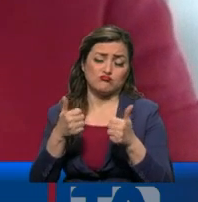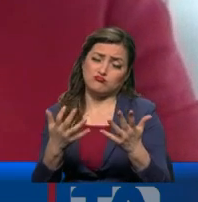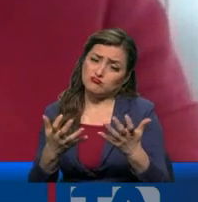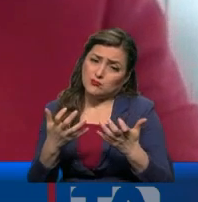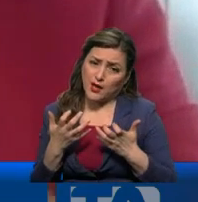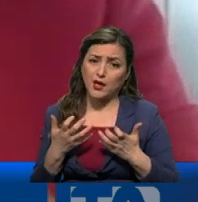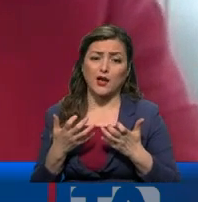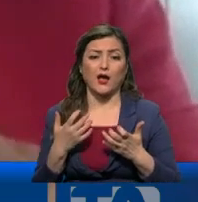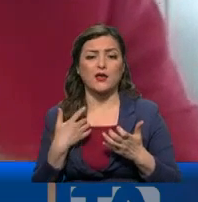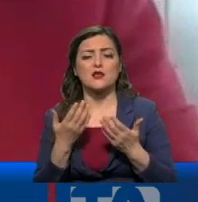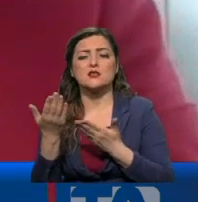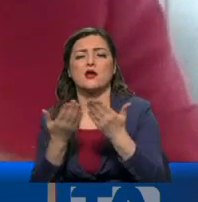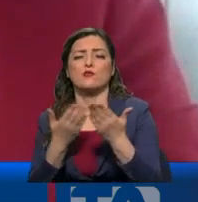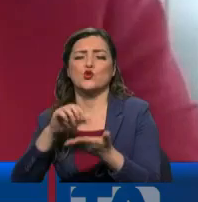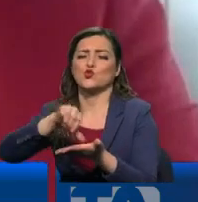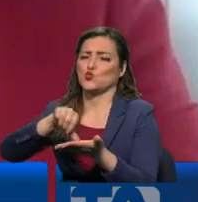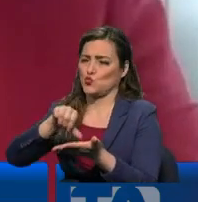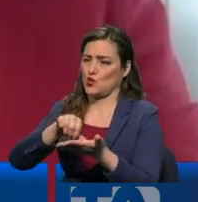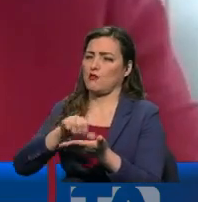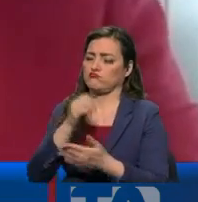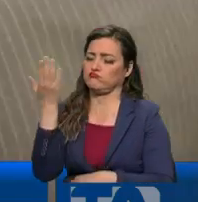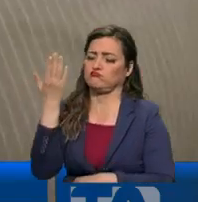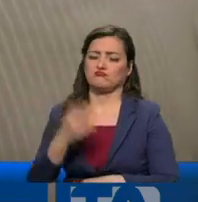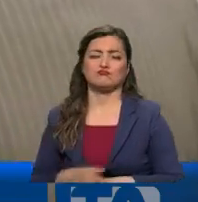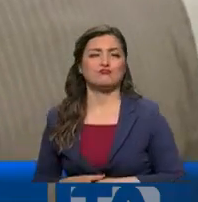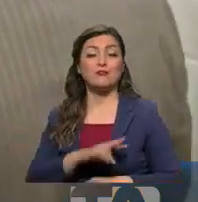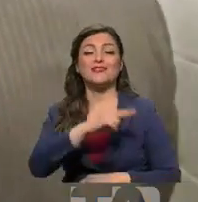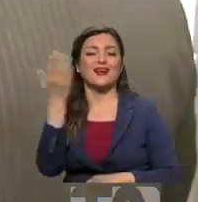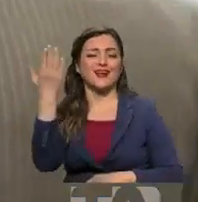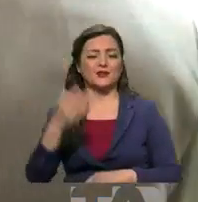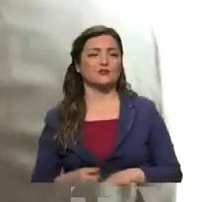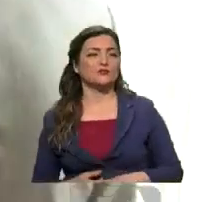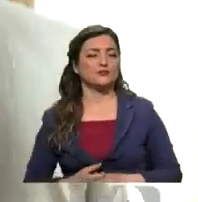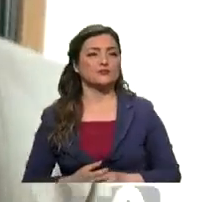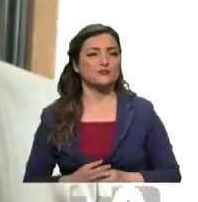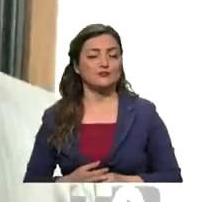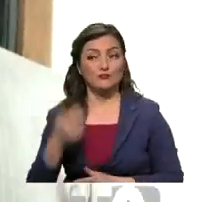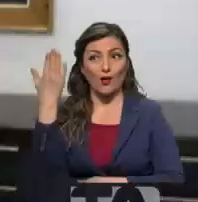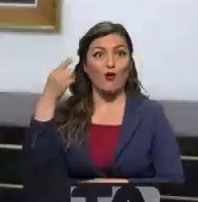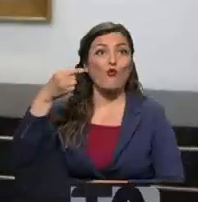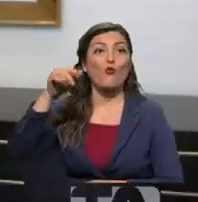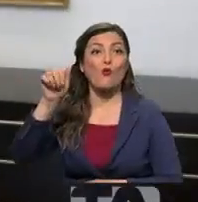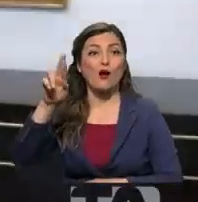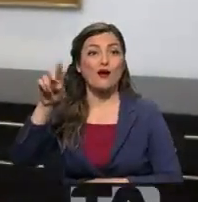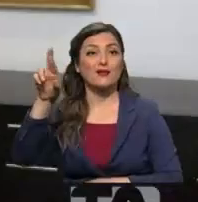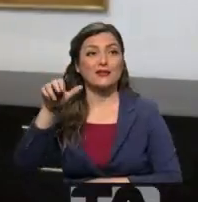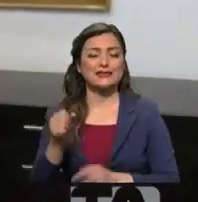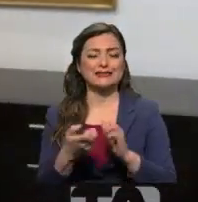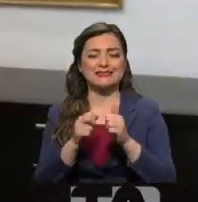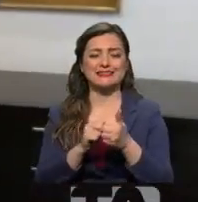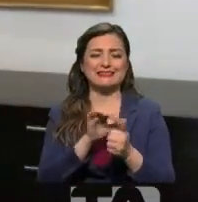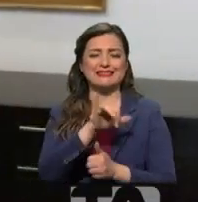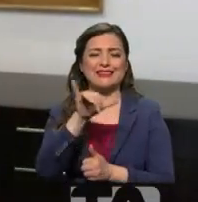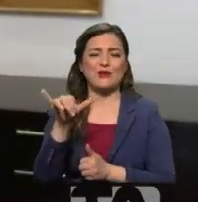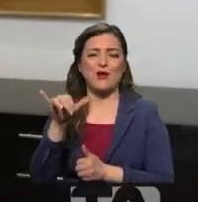como todas las concejalas, tener la posibilidad de servir a su ciudad. Lo cierto es que el alcalde Guardera se enfrenta a una